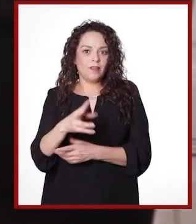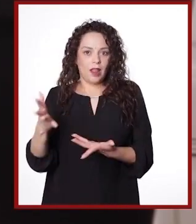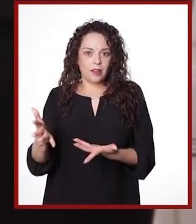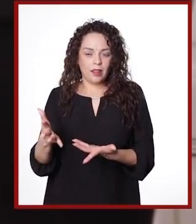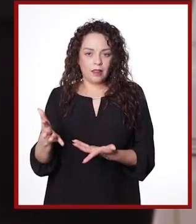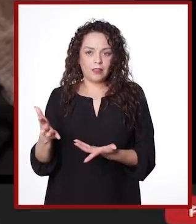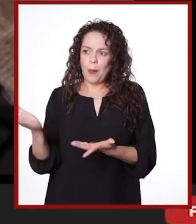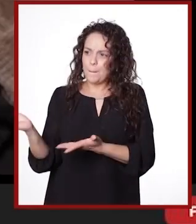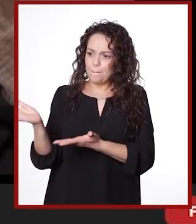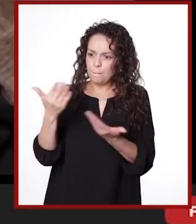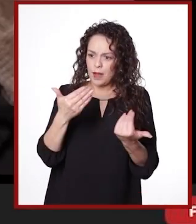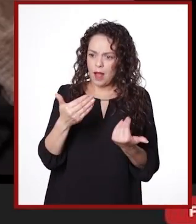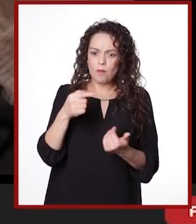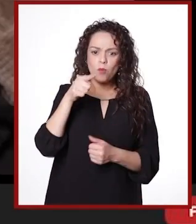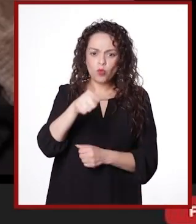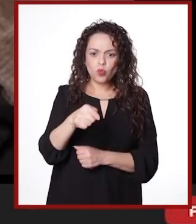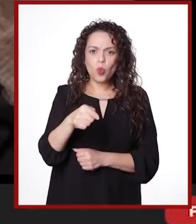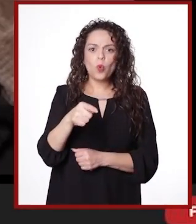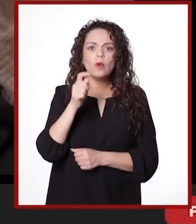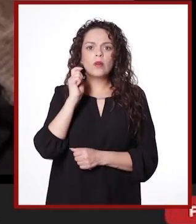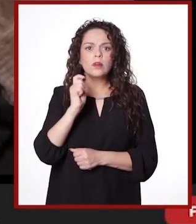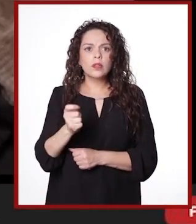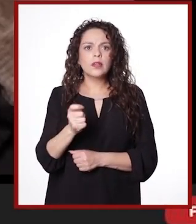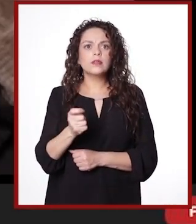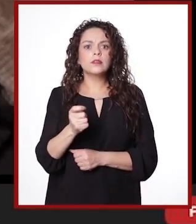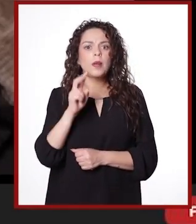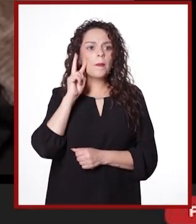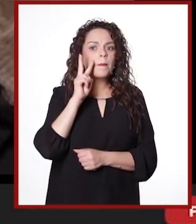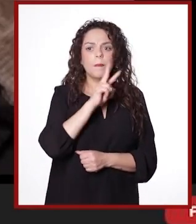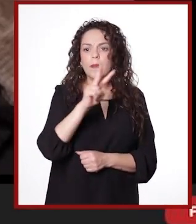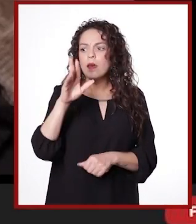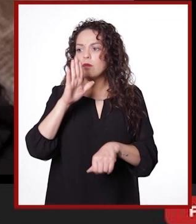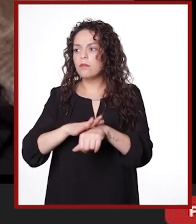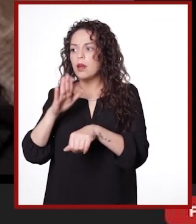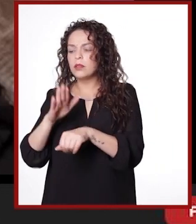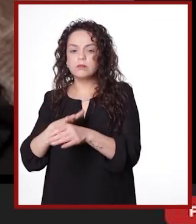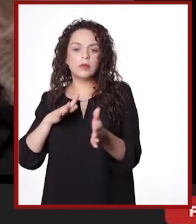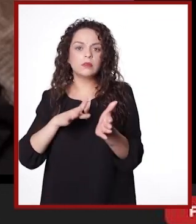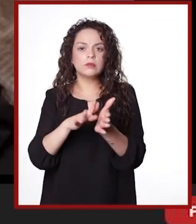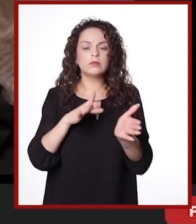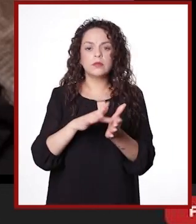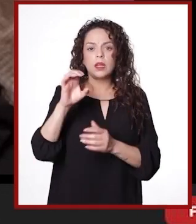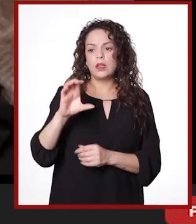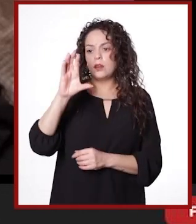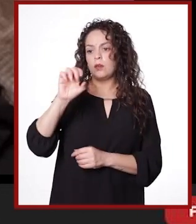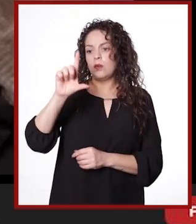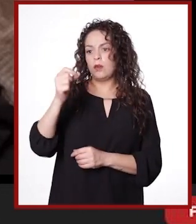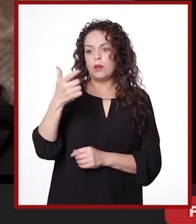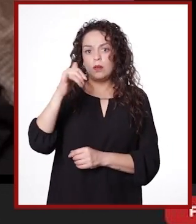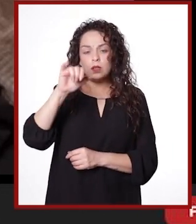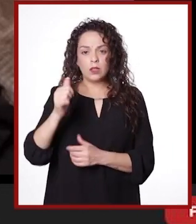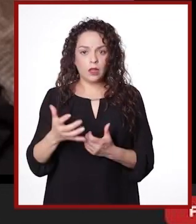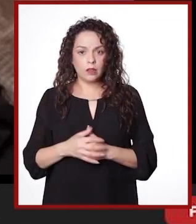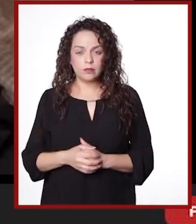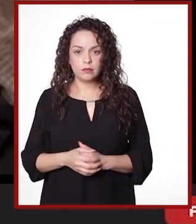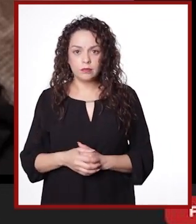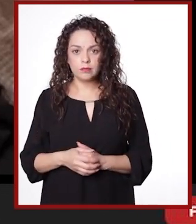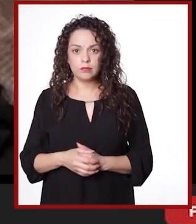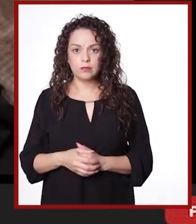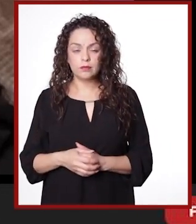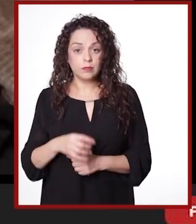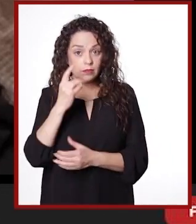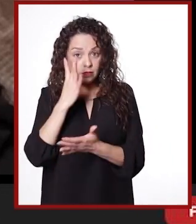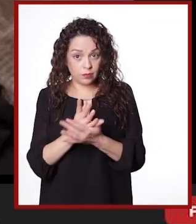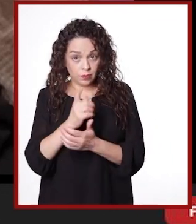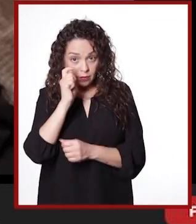que se involucren en las causas en cuestiones en favor de ecología y no es cuestión de tiempo, como decía, sino de